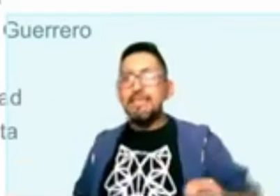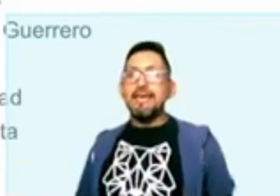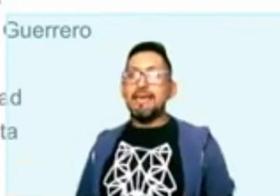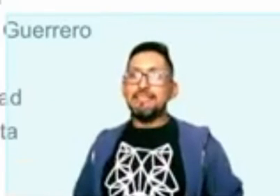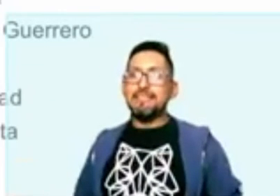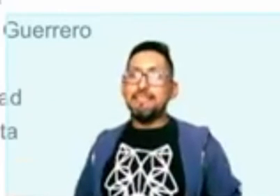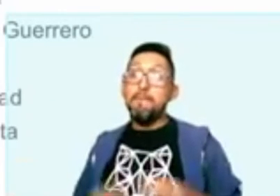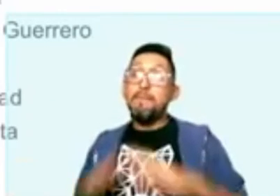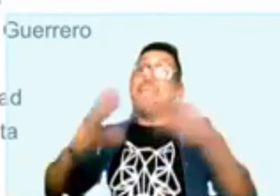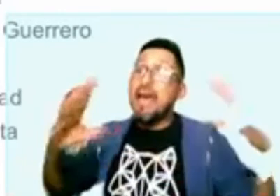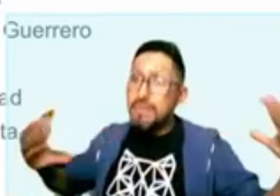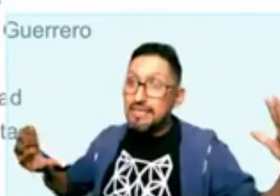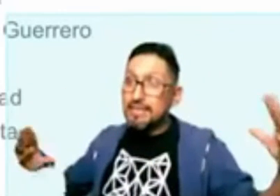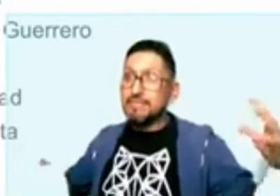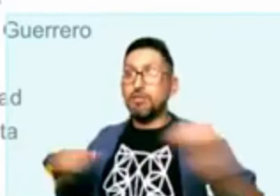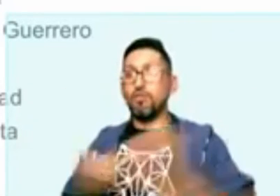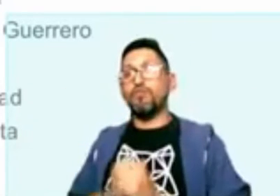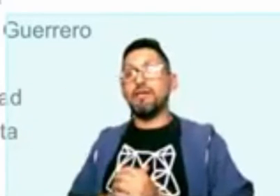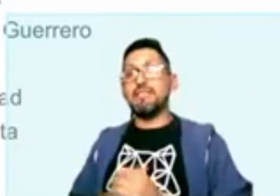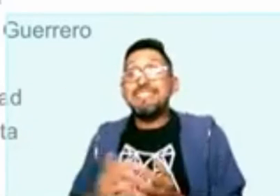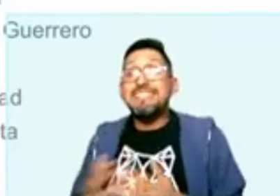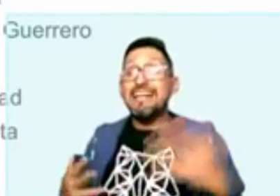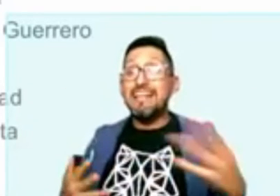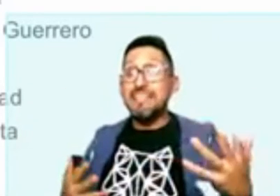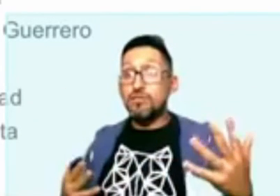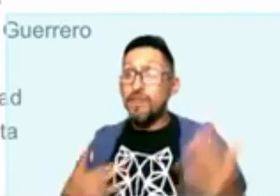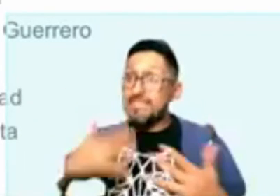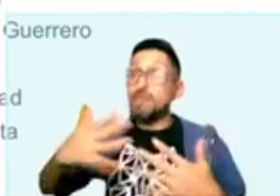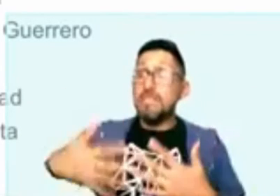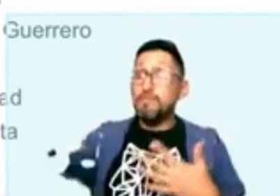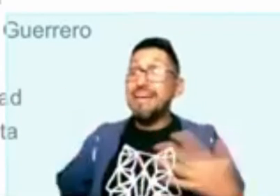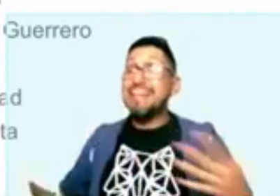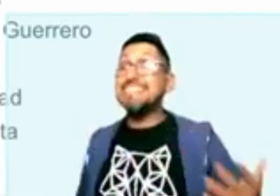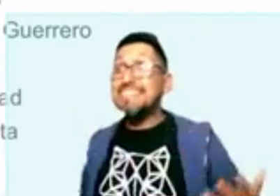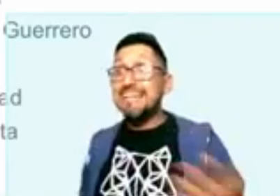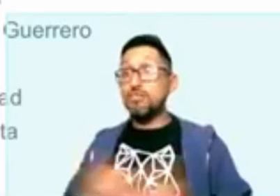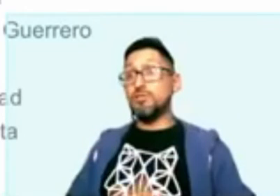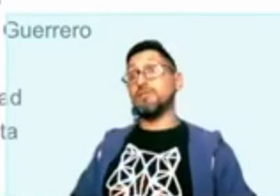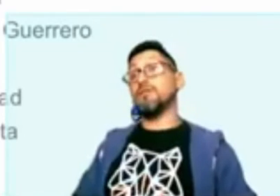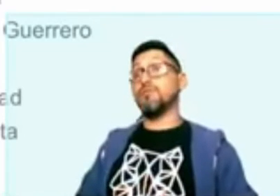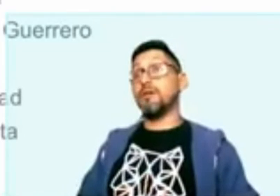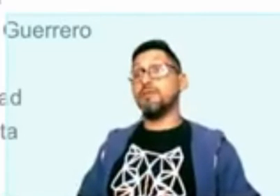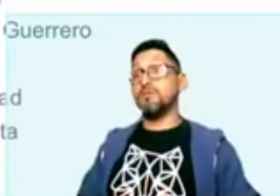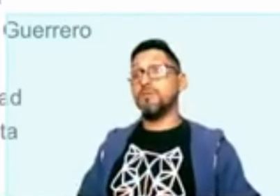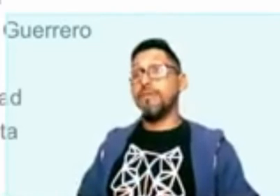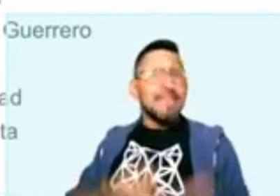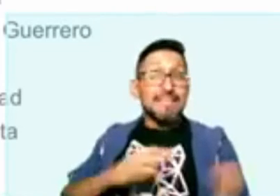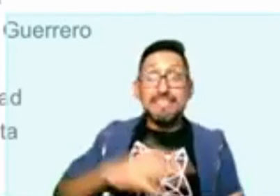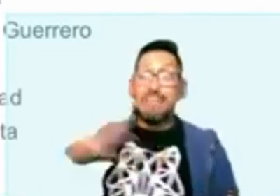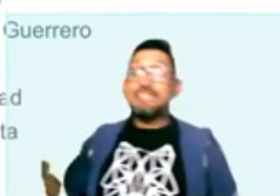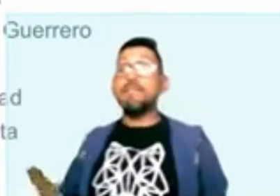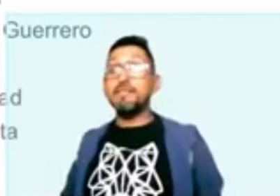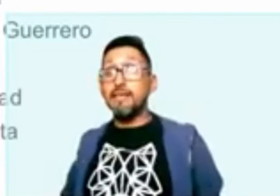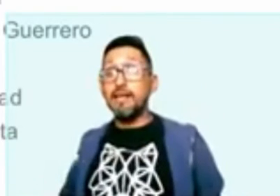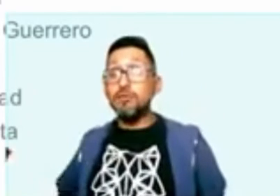tróficas, existen pirámides tróficas, existen redes tróficas que nos explican las interacciones entre los organismos. Y si